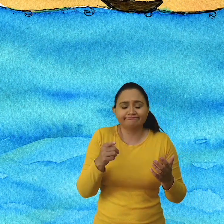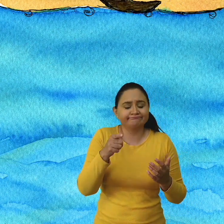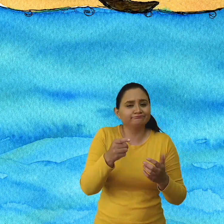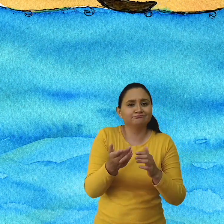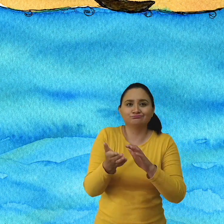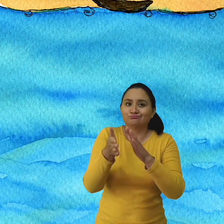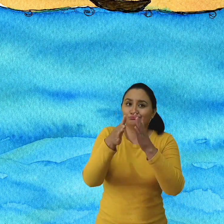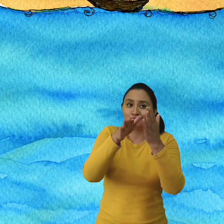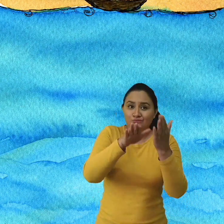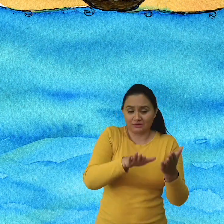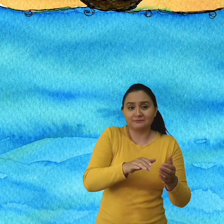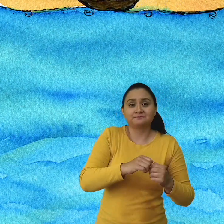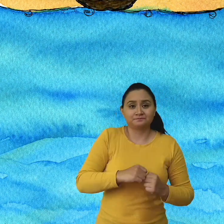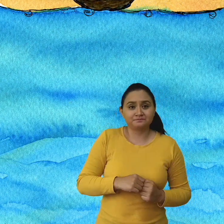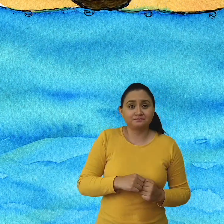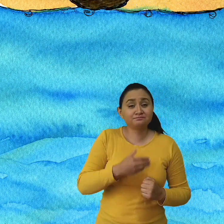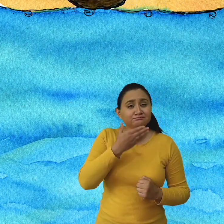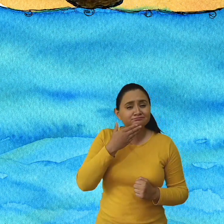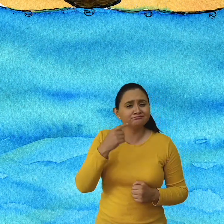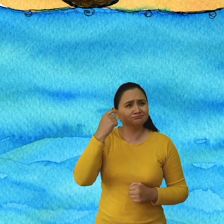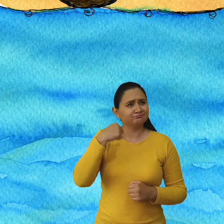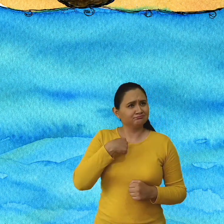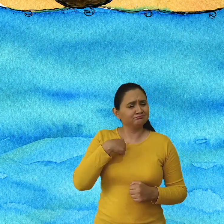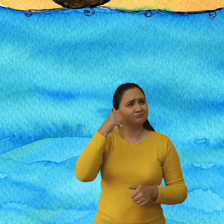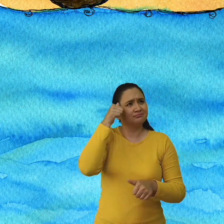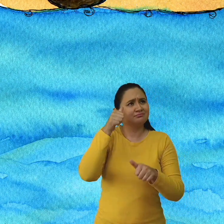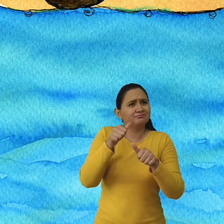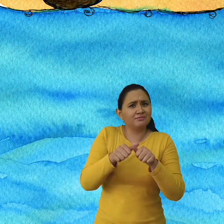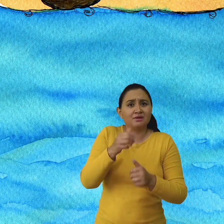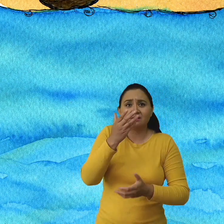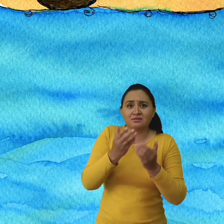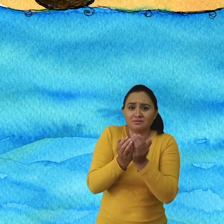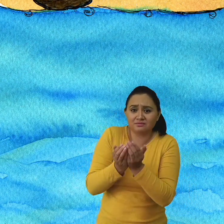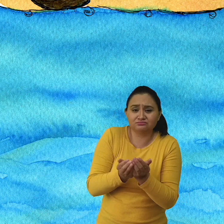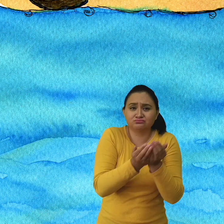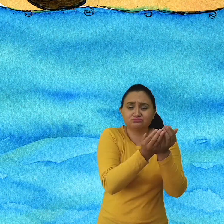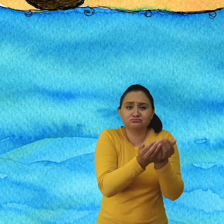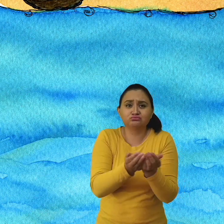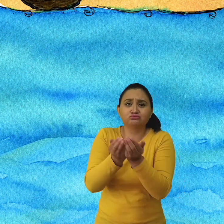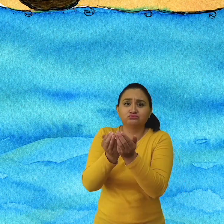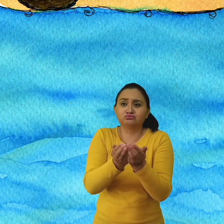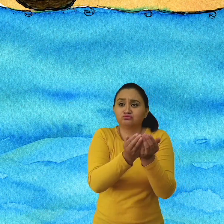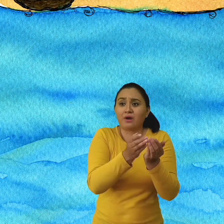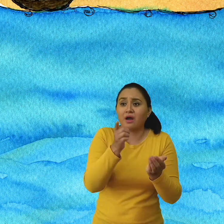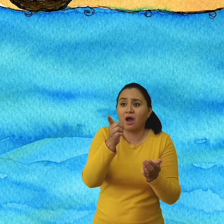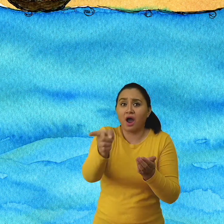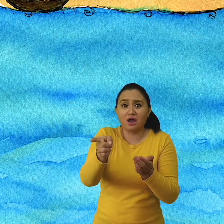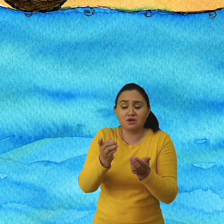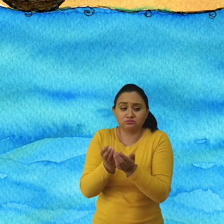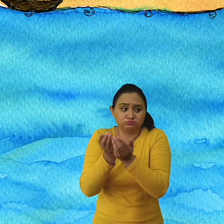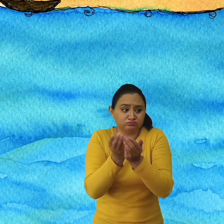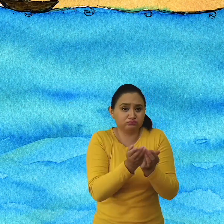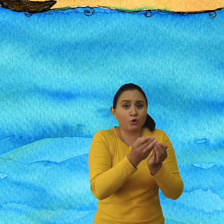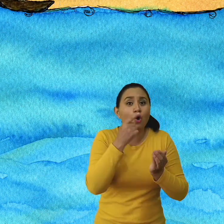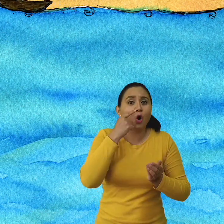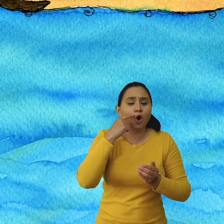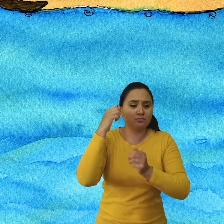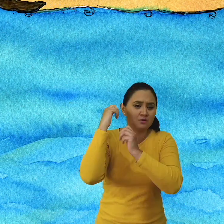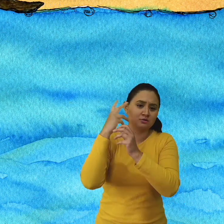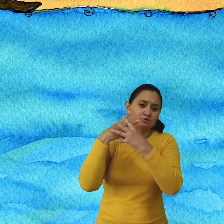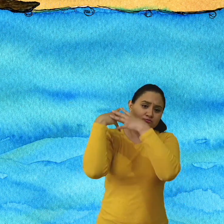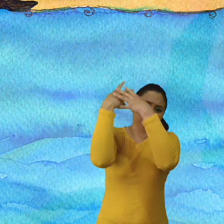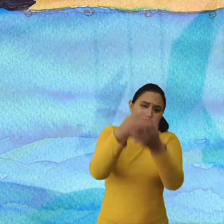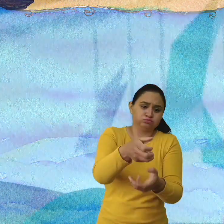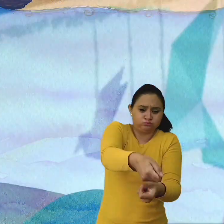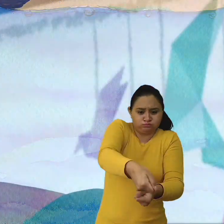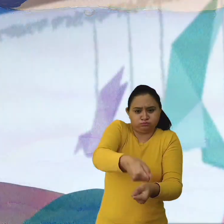que aquella madrugada la princesita salió a esperar que alguna red de pescadores la regresara al lugar de donde vino, pero esa